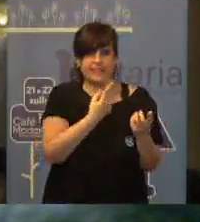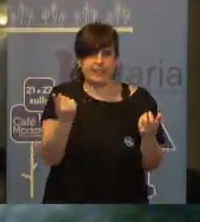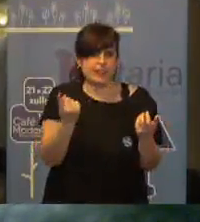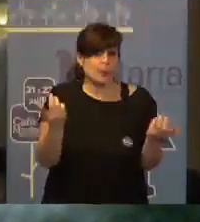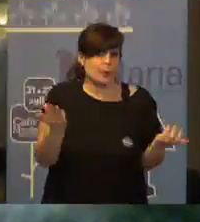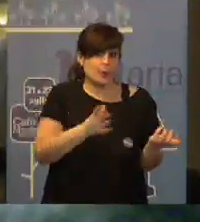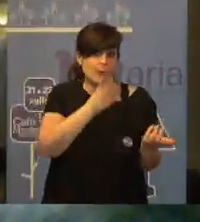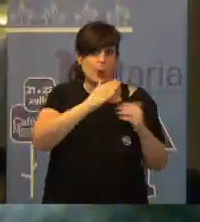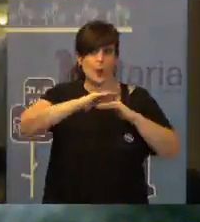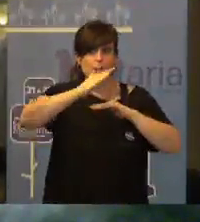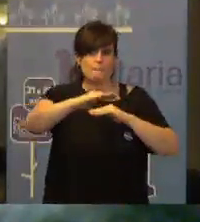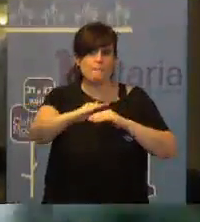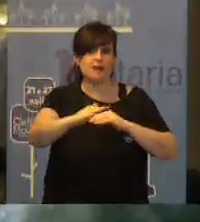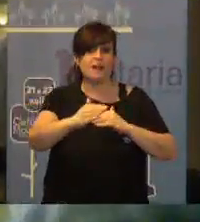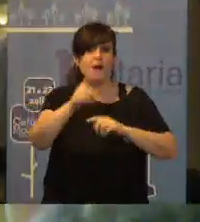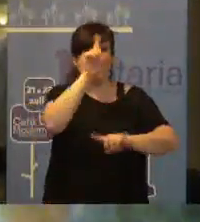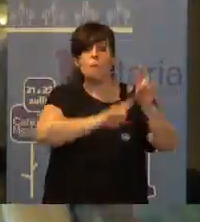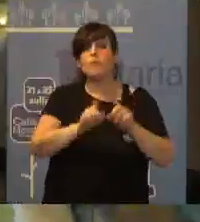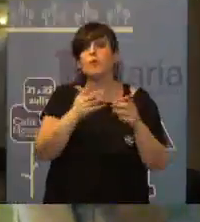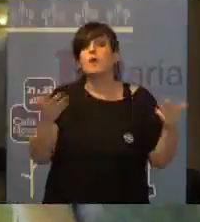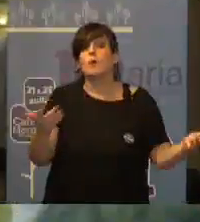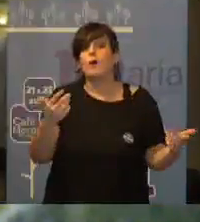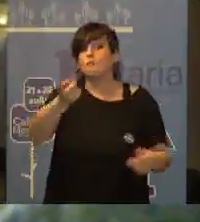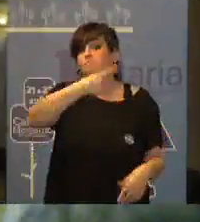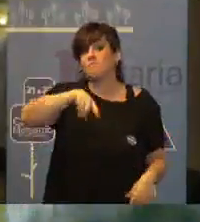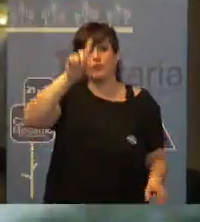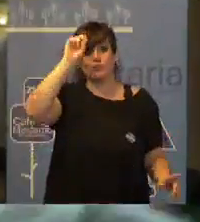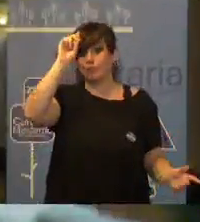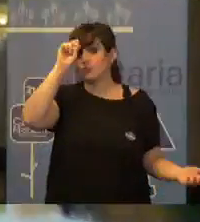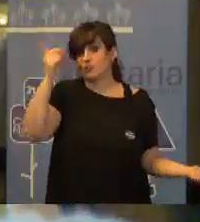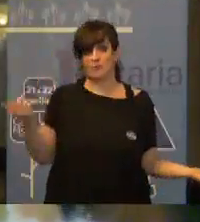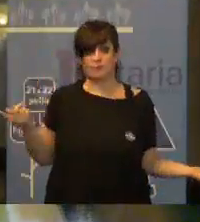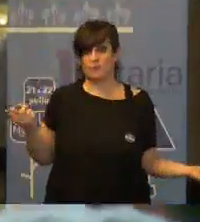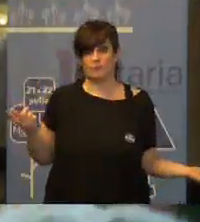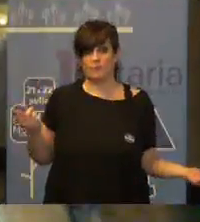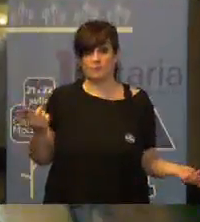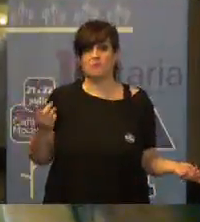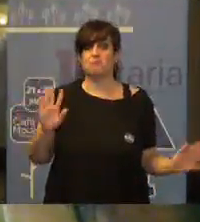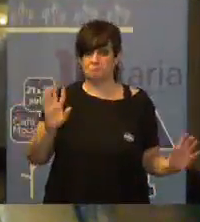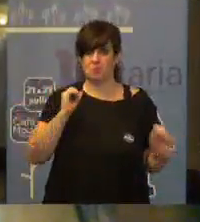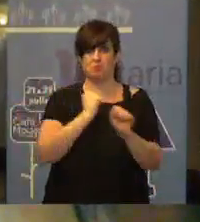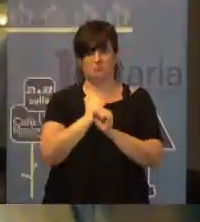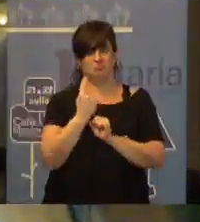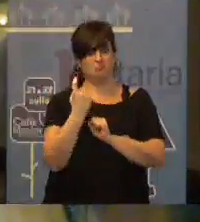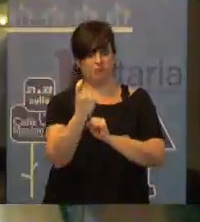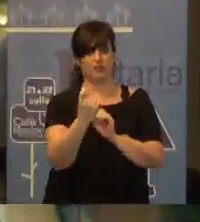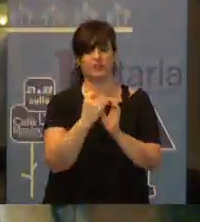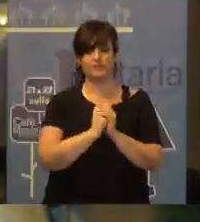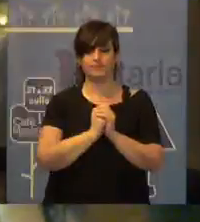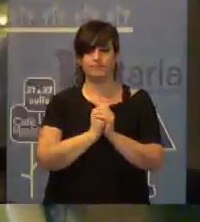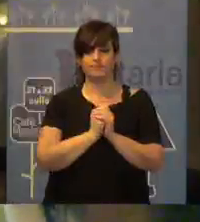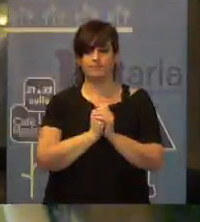a marea tan líquida é que non sabemos realmente que queremos facer, pero hai moitísimo que facer, non? Coincido